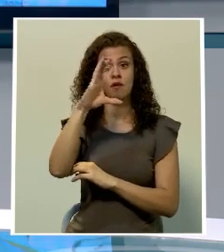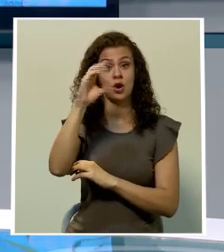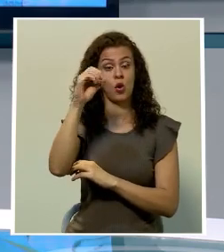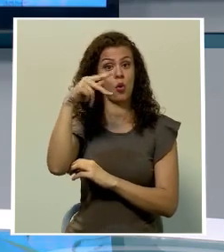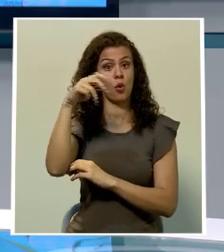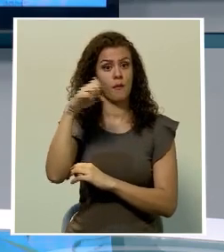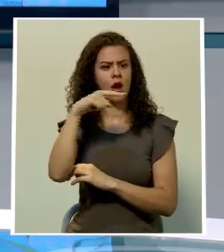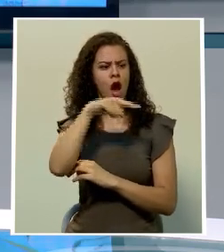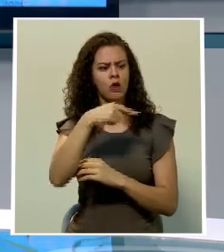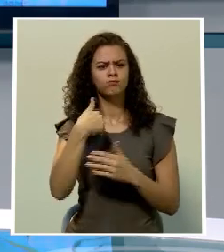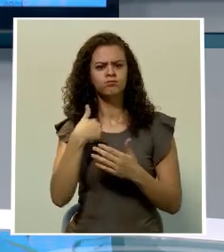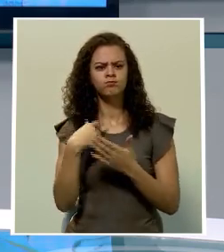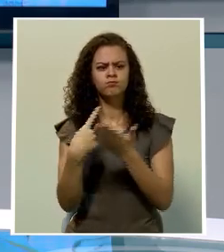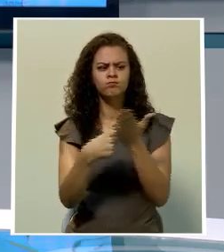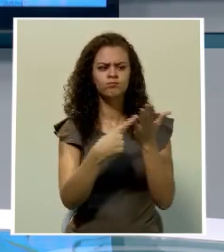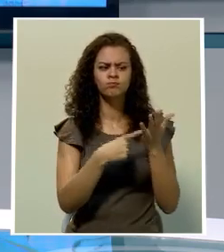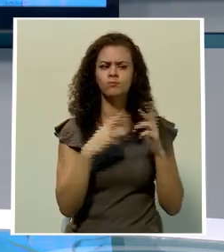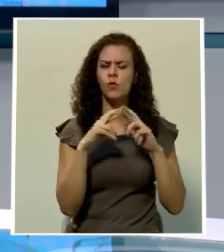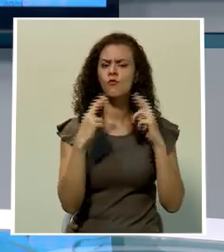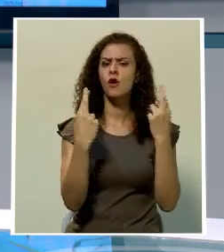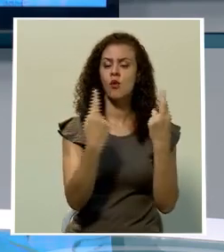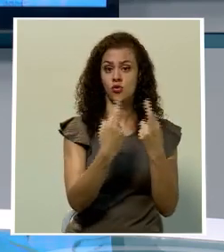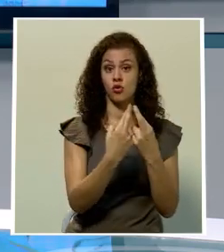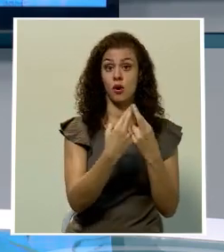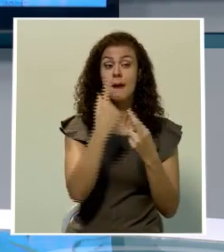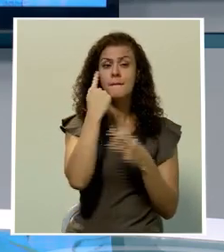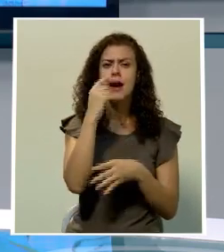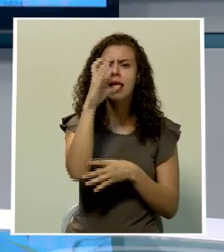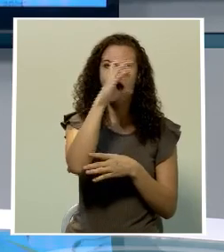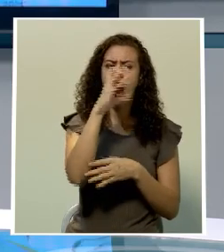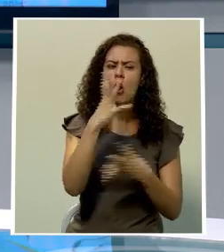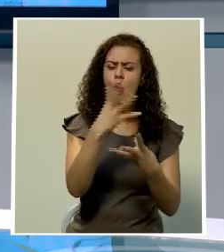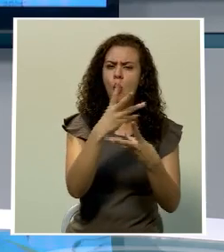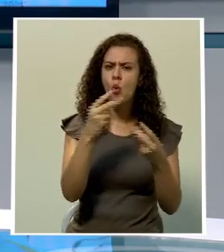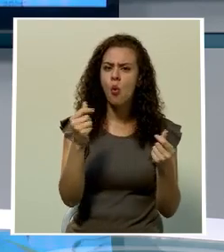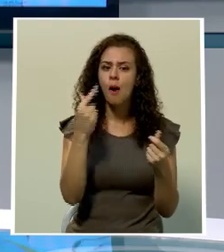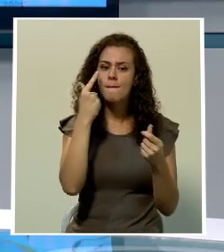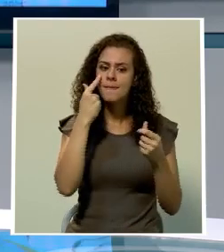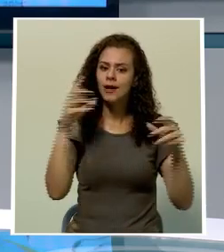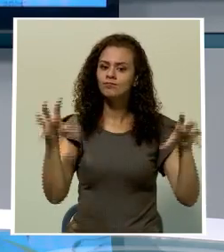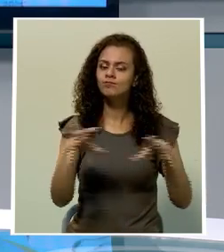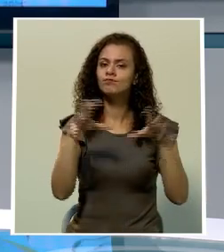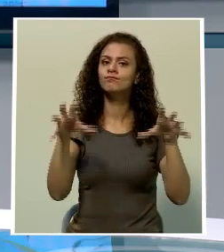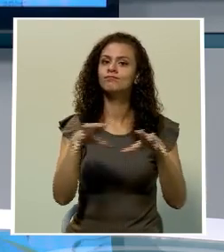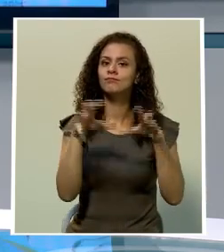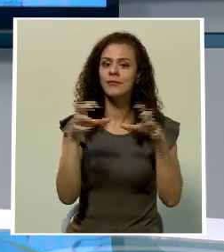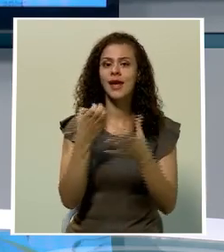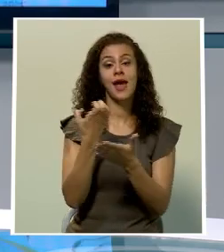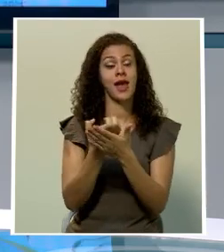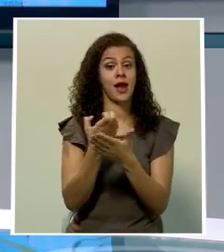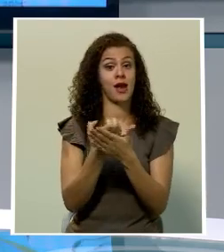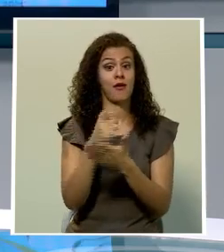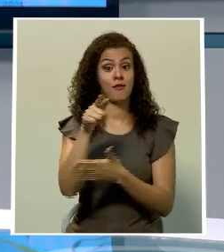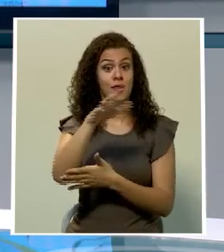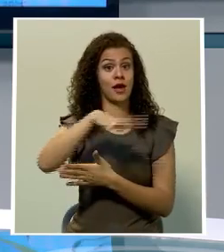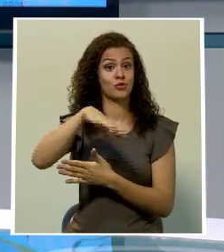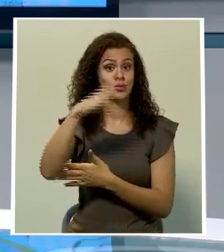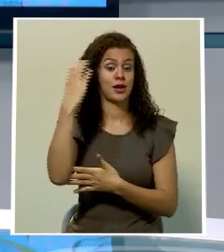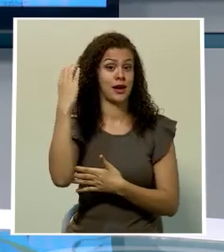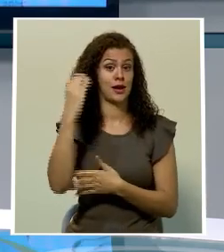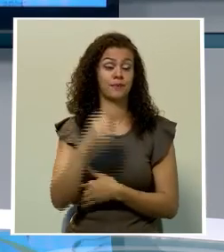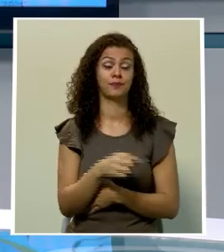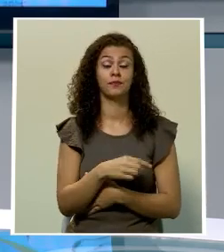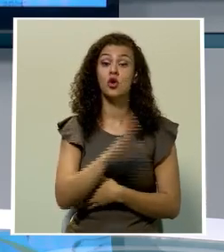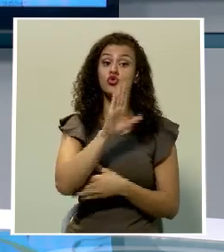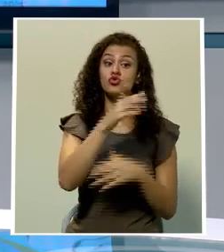Recope sostuvieron este jueves una reunión para buscar soluciones que reactiven la economía de la zona.